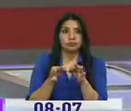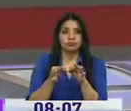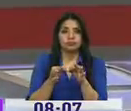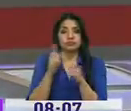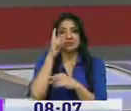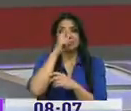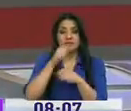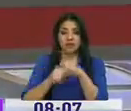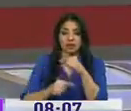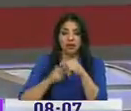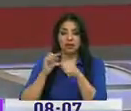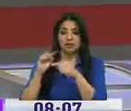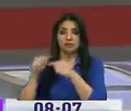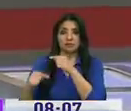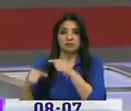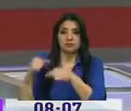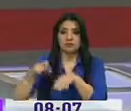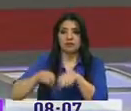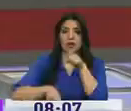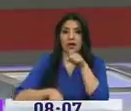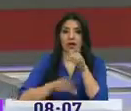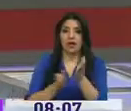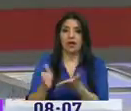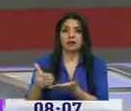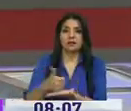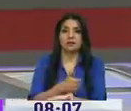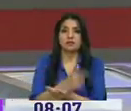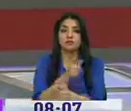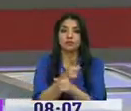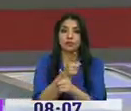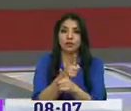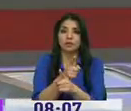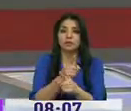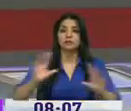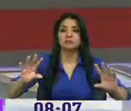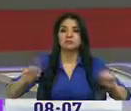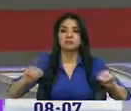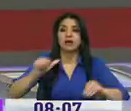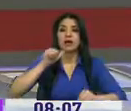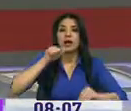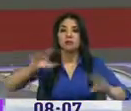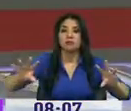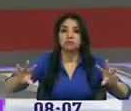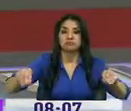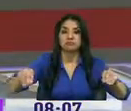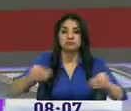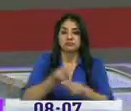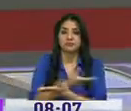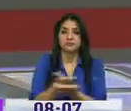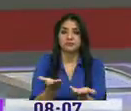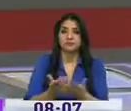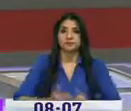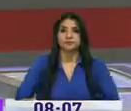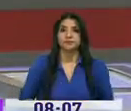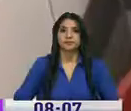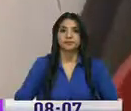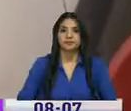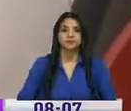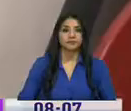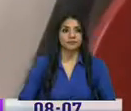difícil donde se ocasionó el daño y el acceso por eso la demora en el cual no vamos a contarlos